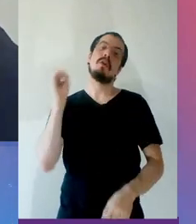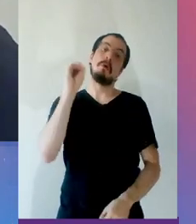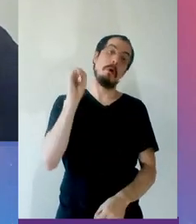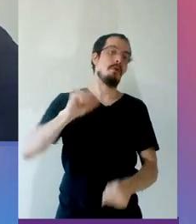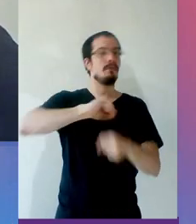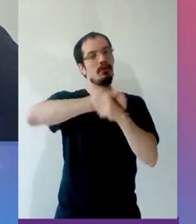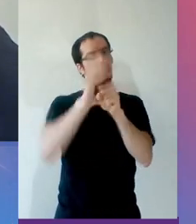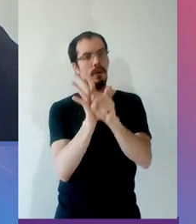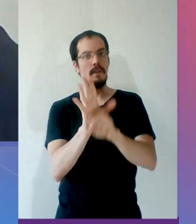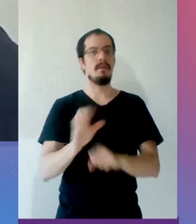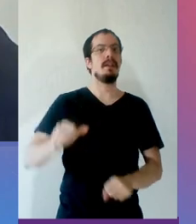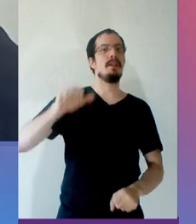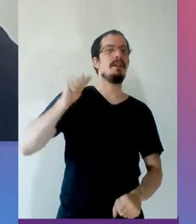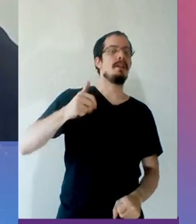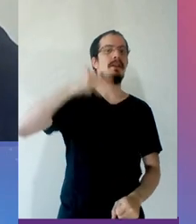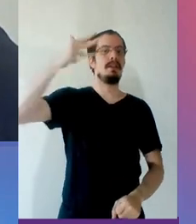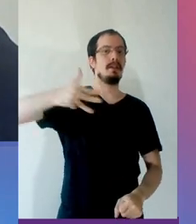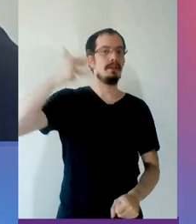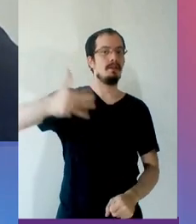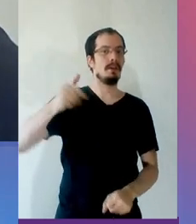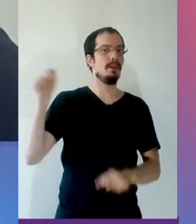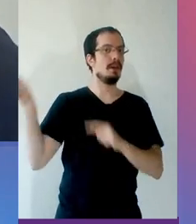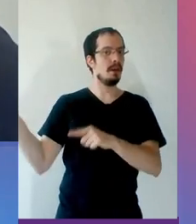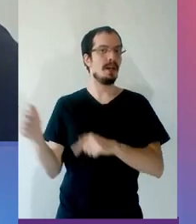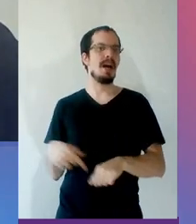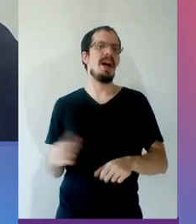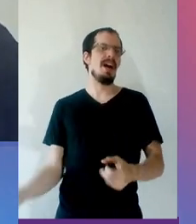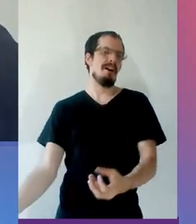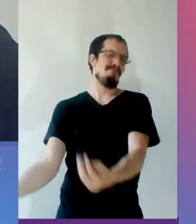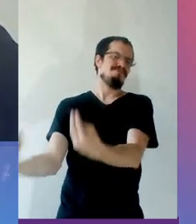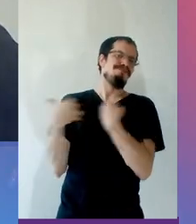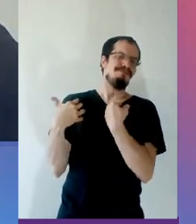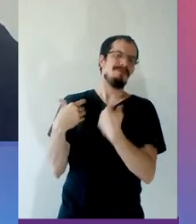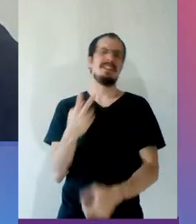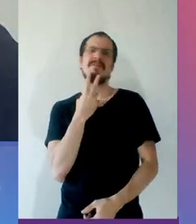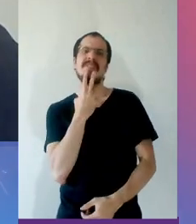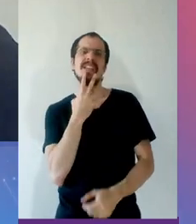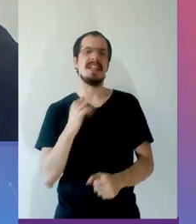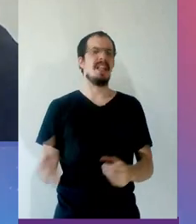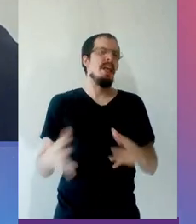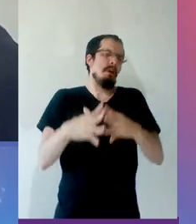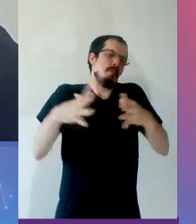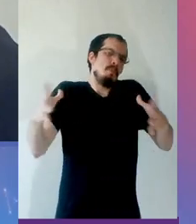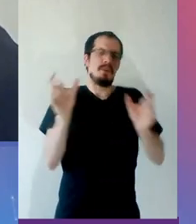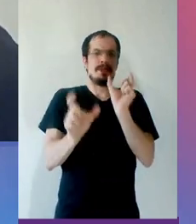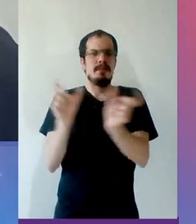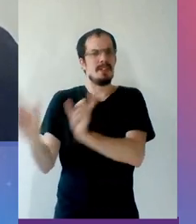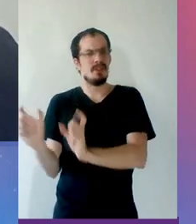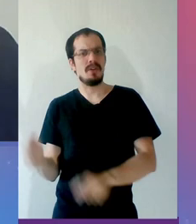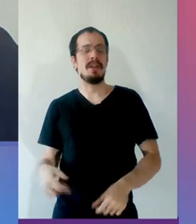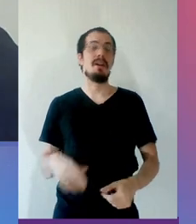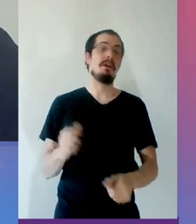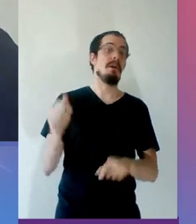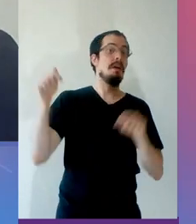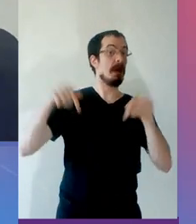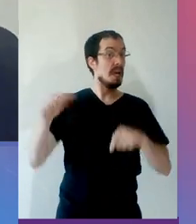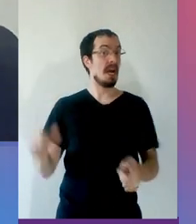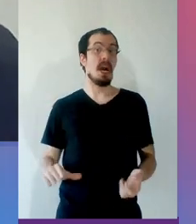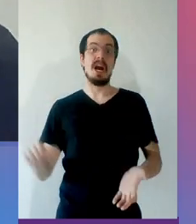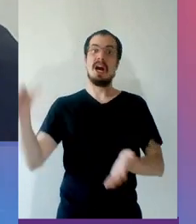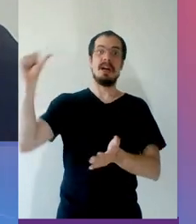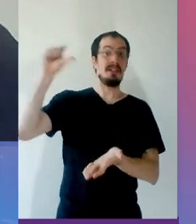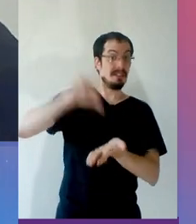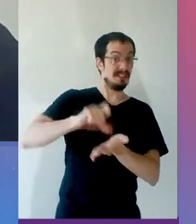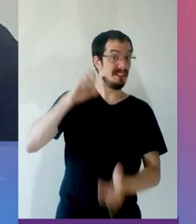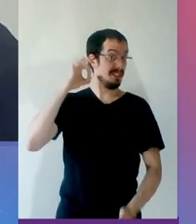COVID-19 impactó directamente en la calidad de vida de muchas y muchos ciudadanos, no tanto a nivel nacional, sino que a